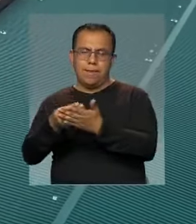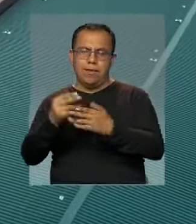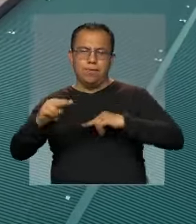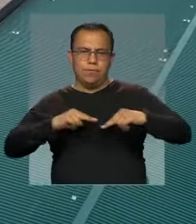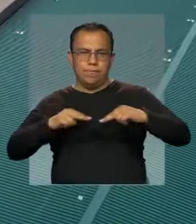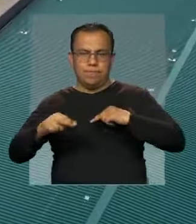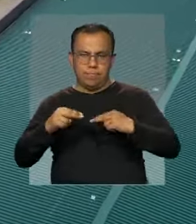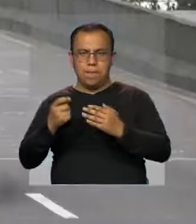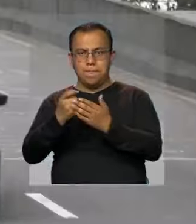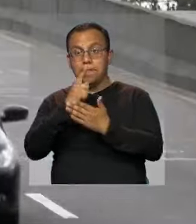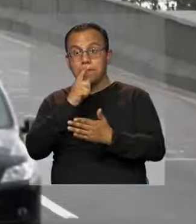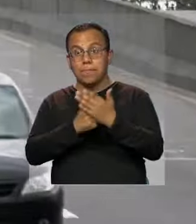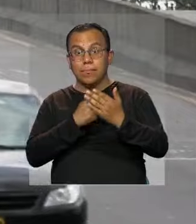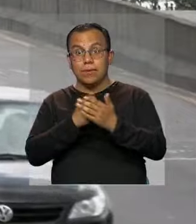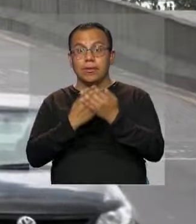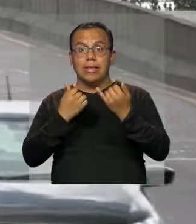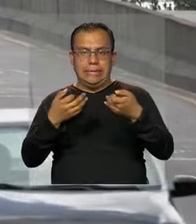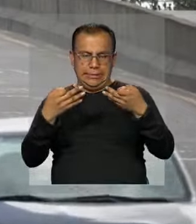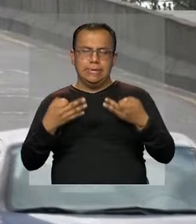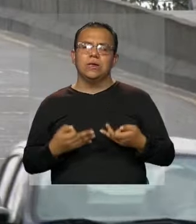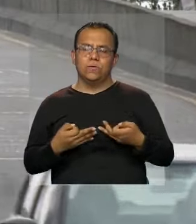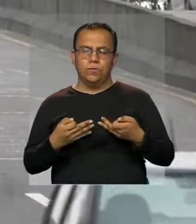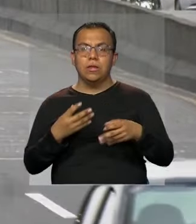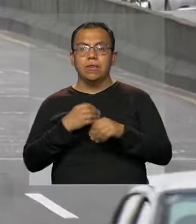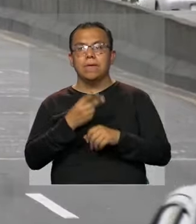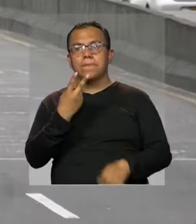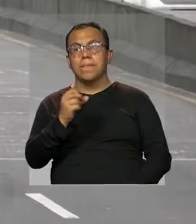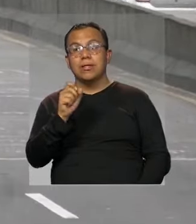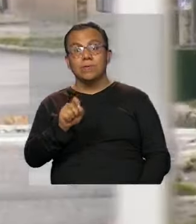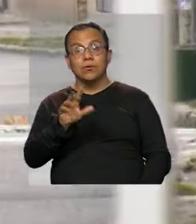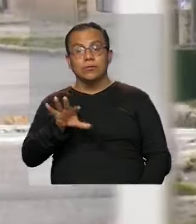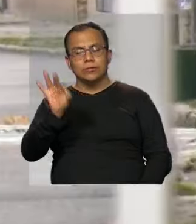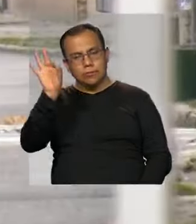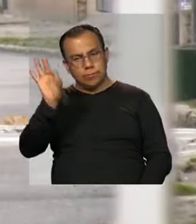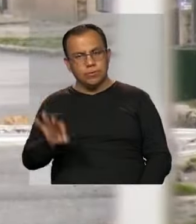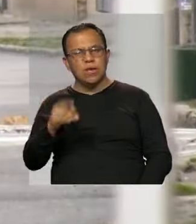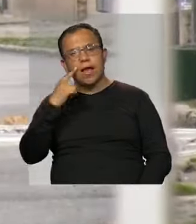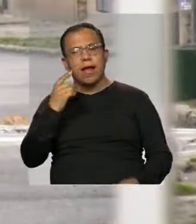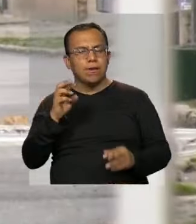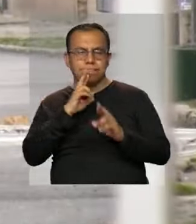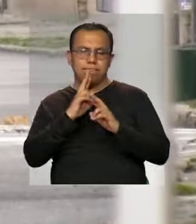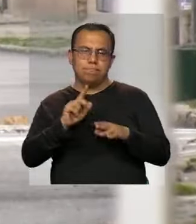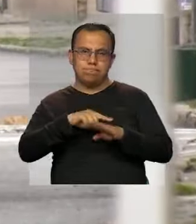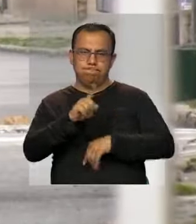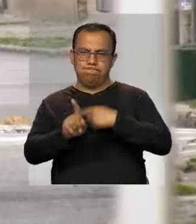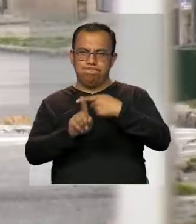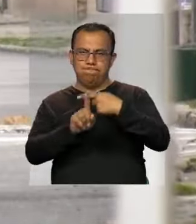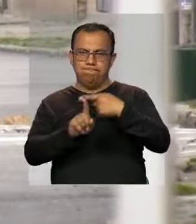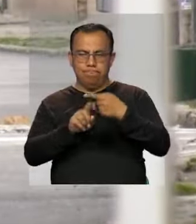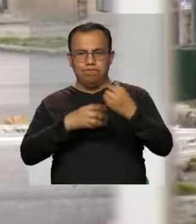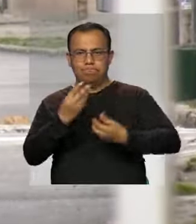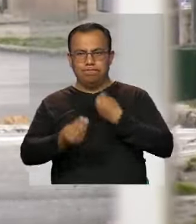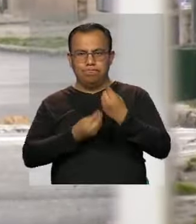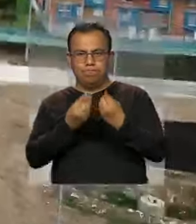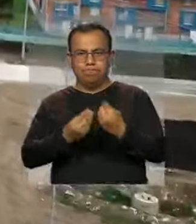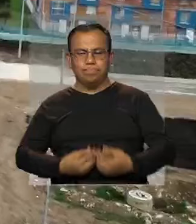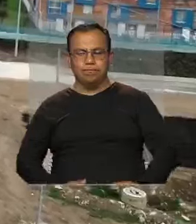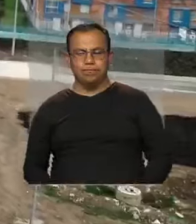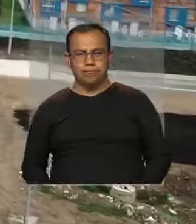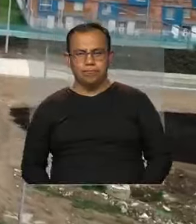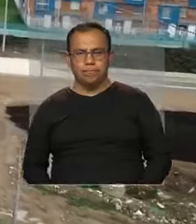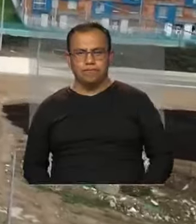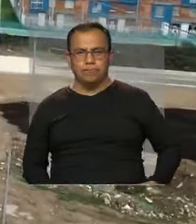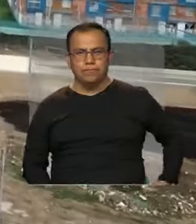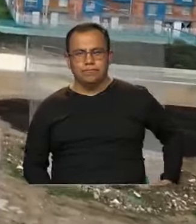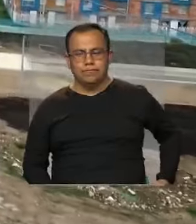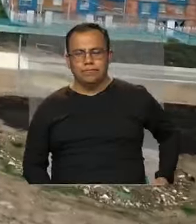administrativos tributarios y de aseguramiento, y el 20,5% son resultados positivos del ejercicio.